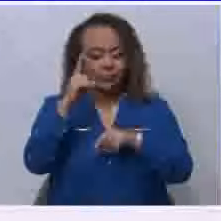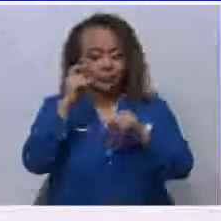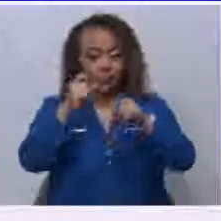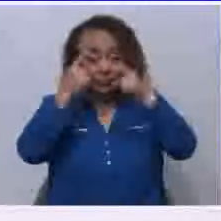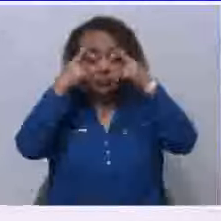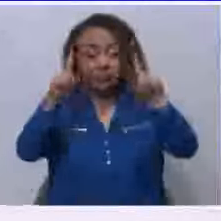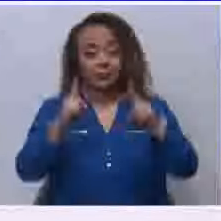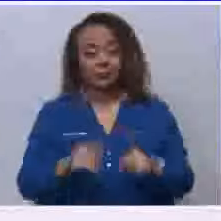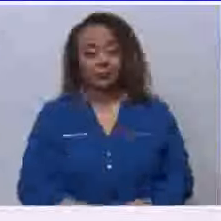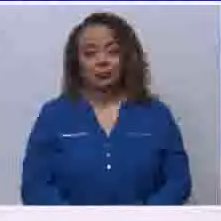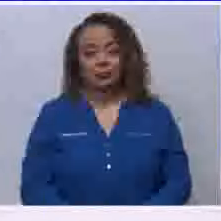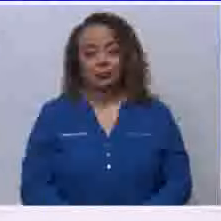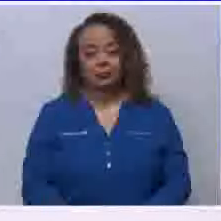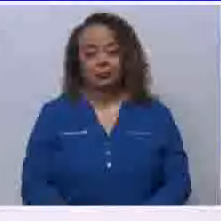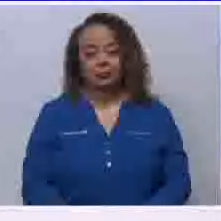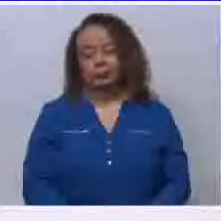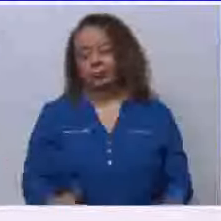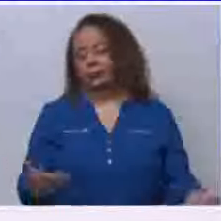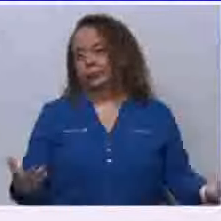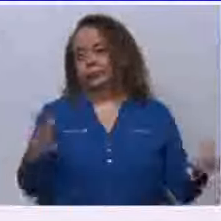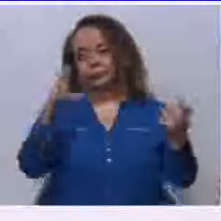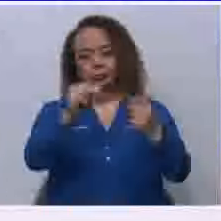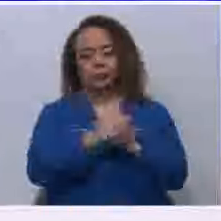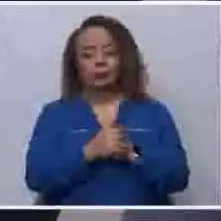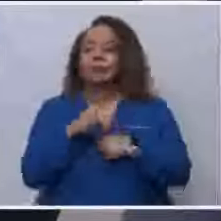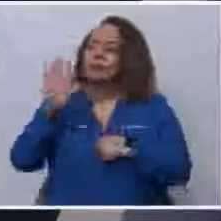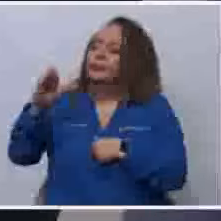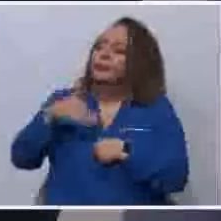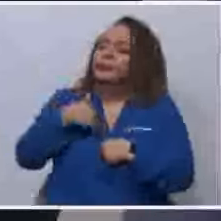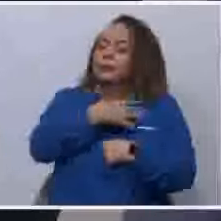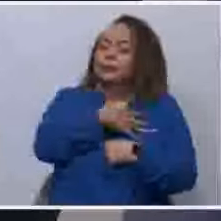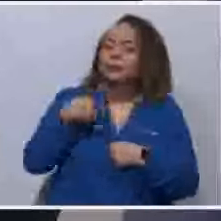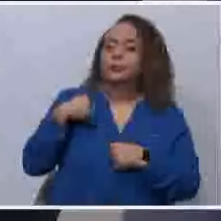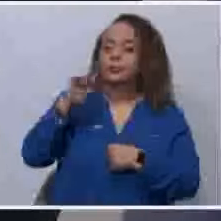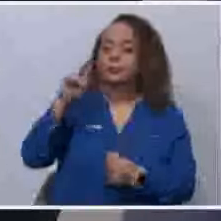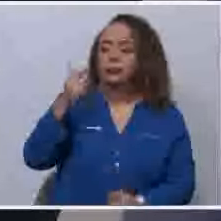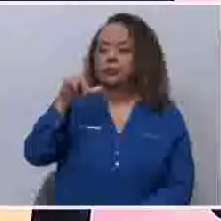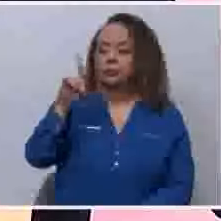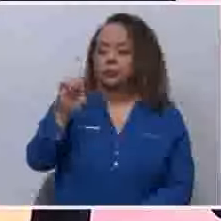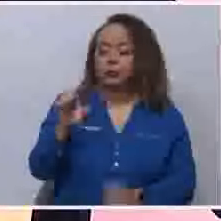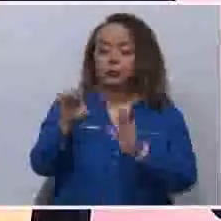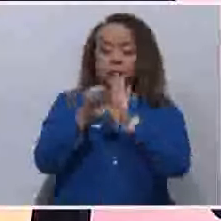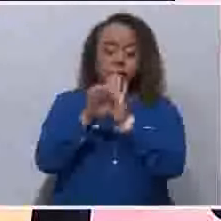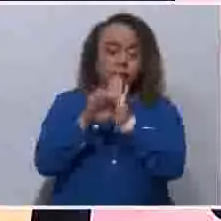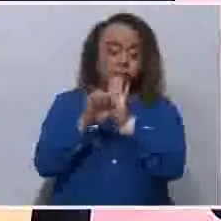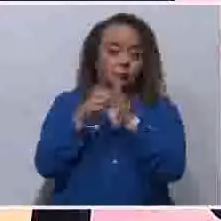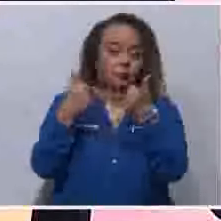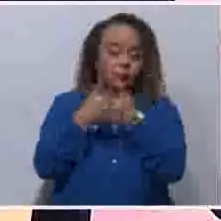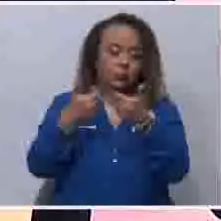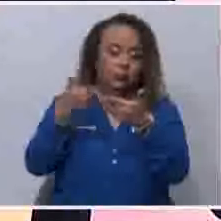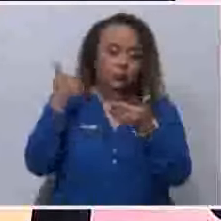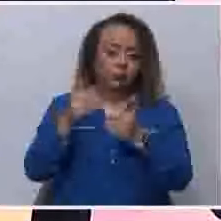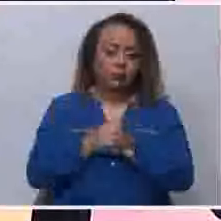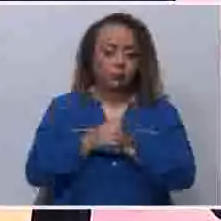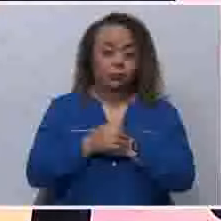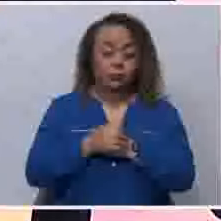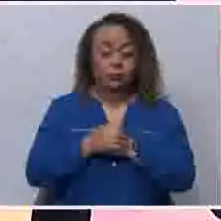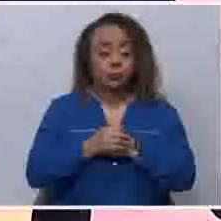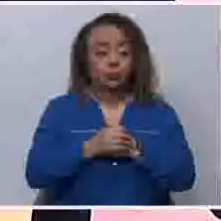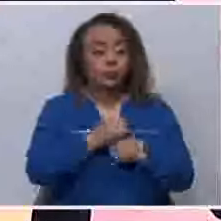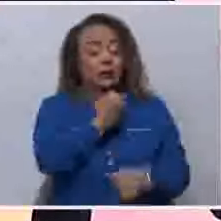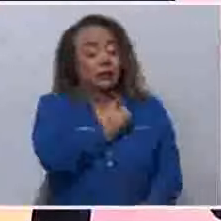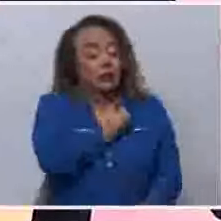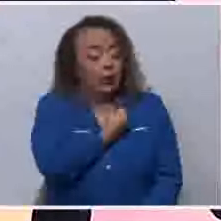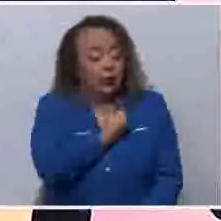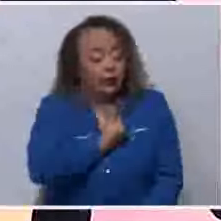que engorde sus números. No. A mí me encantó Ugalde, por ejemplo, en los partidos anteriores de la selección. Hizo una cuota de